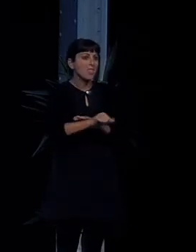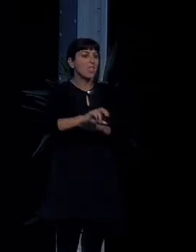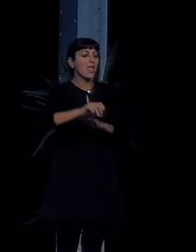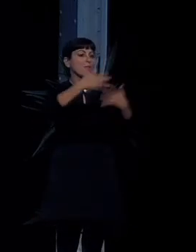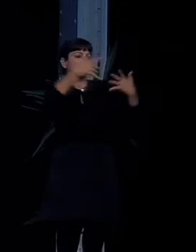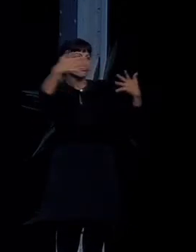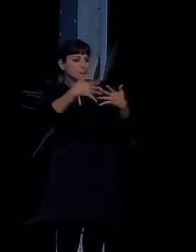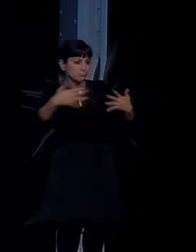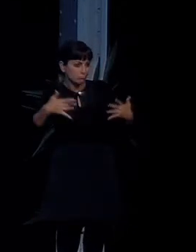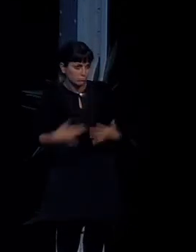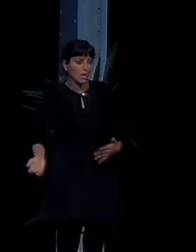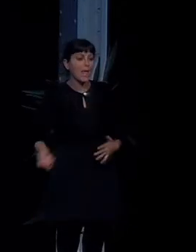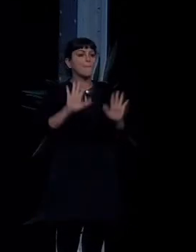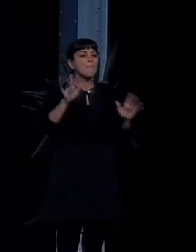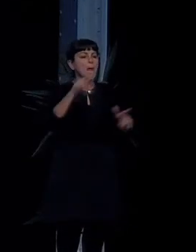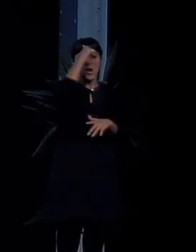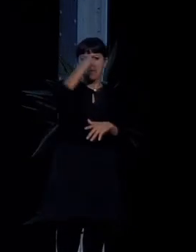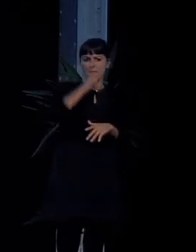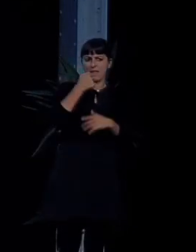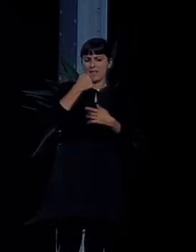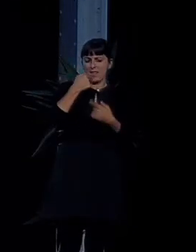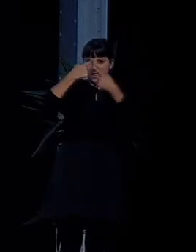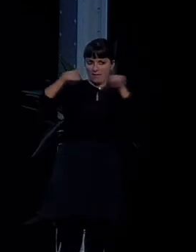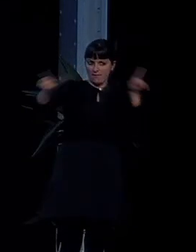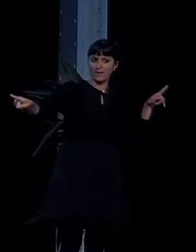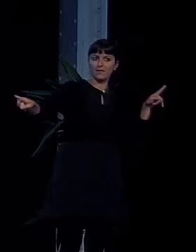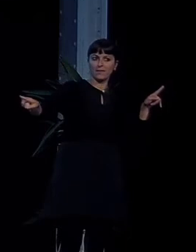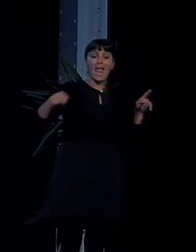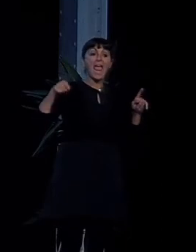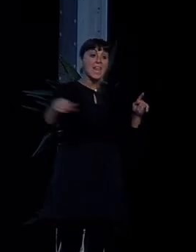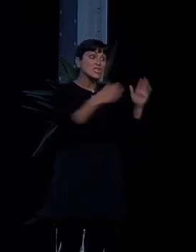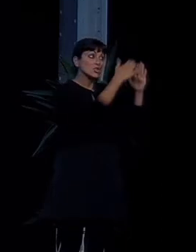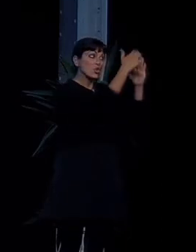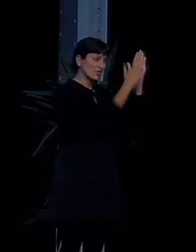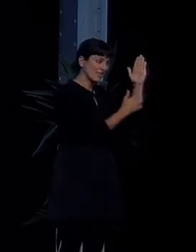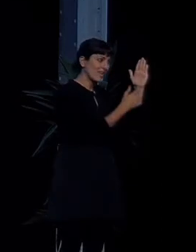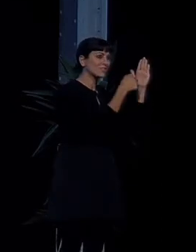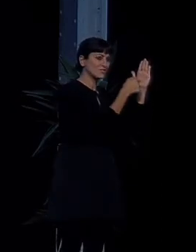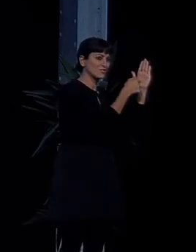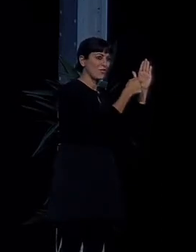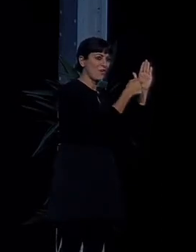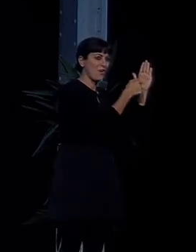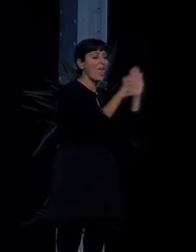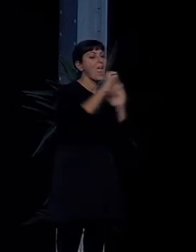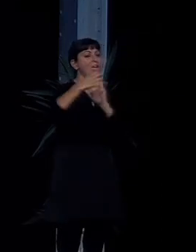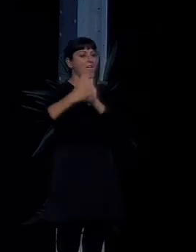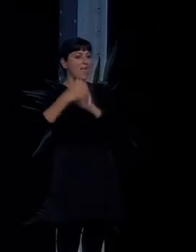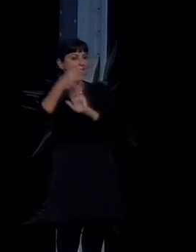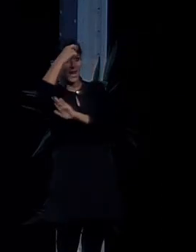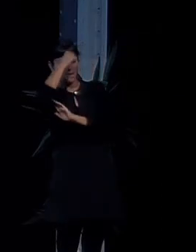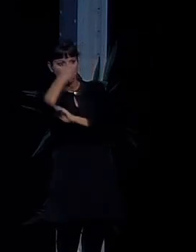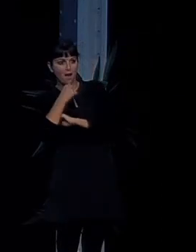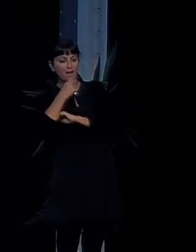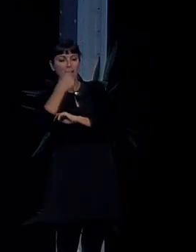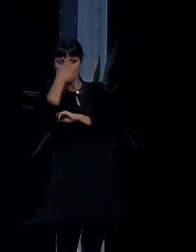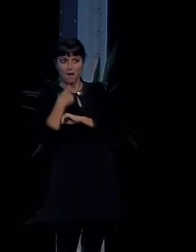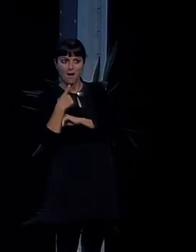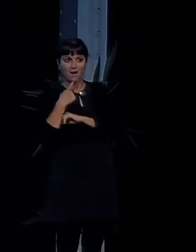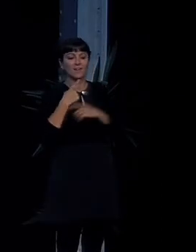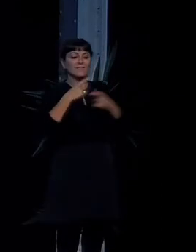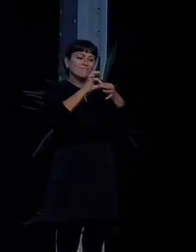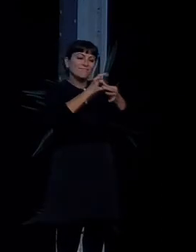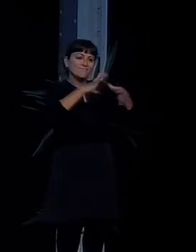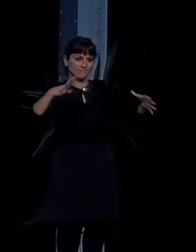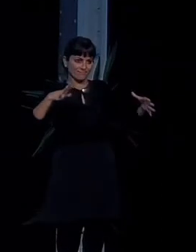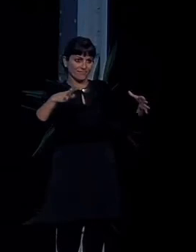la imagen nos está diciendo otra cosa, ¿no? Esto es un texto prescriptivo, porque la imagen lo que está haciendo es decirnos dónde recae la responsabilidad y